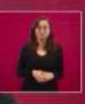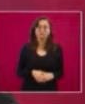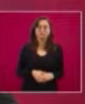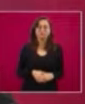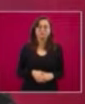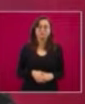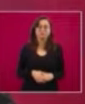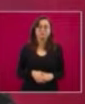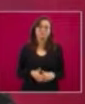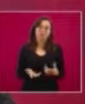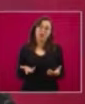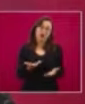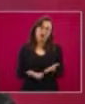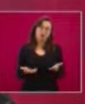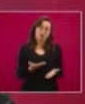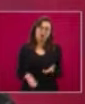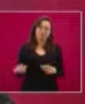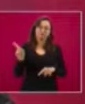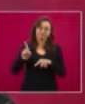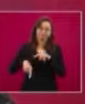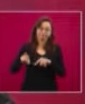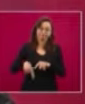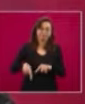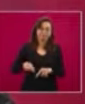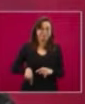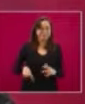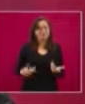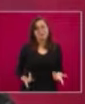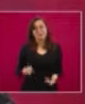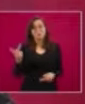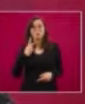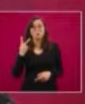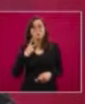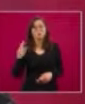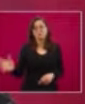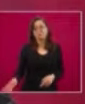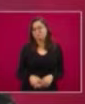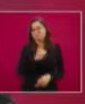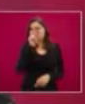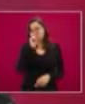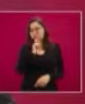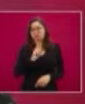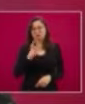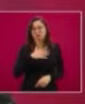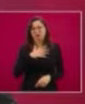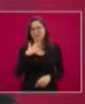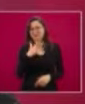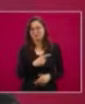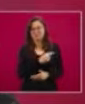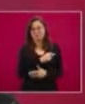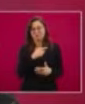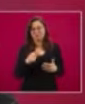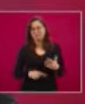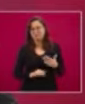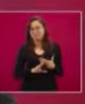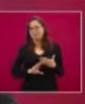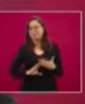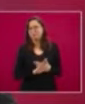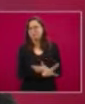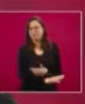de 2019 no tenemos pandemia, ni los efectos de esta pandemia, ¿no?, que son efectos sanitarios y efectos